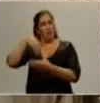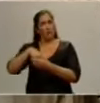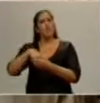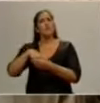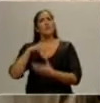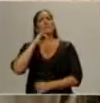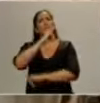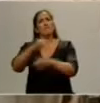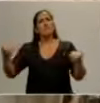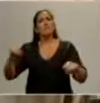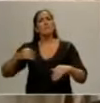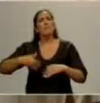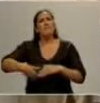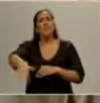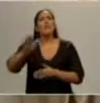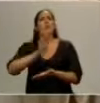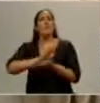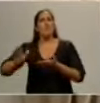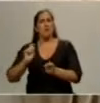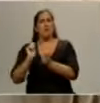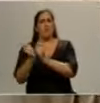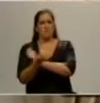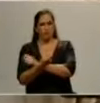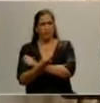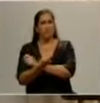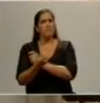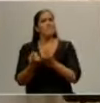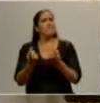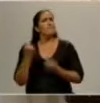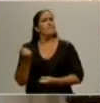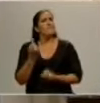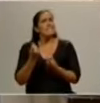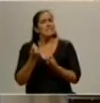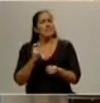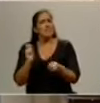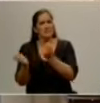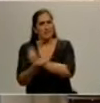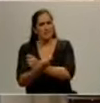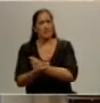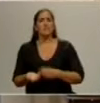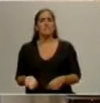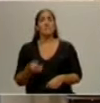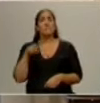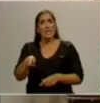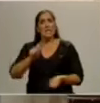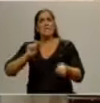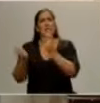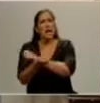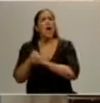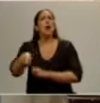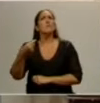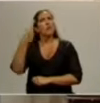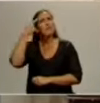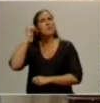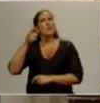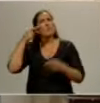la Argentina, que era necesario cambiar y que ese cambio era el nombre del